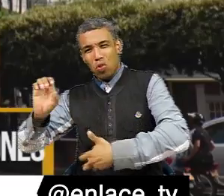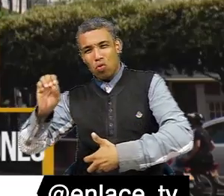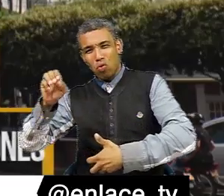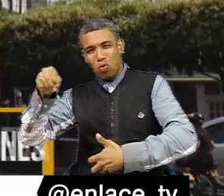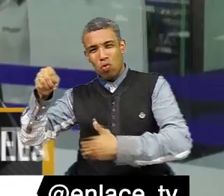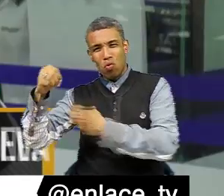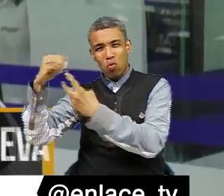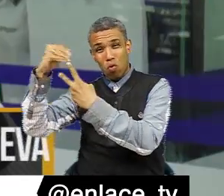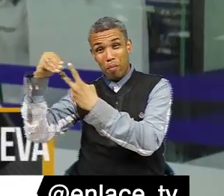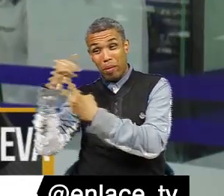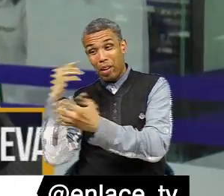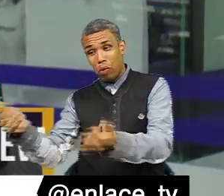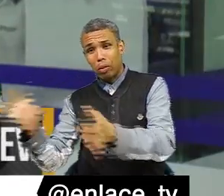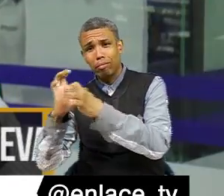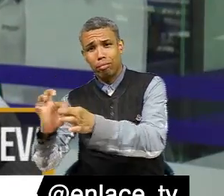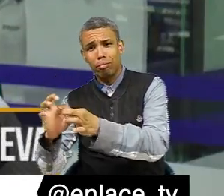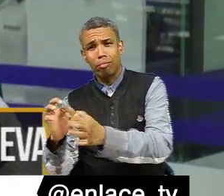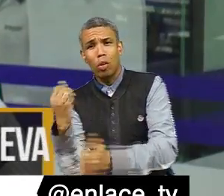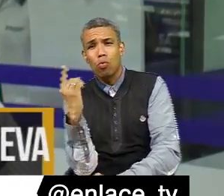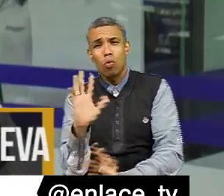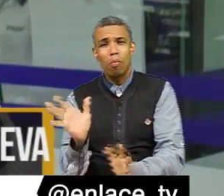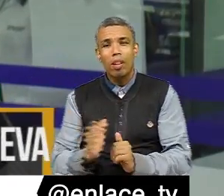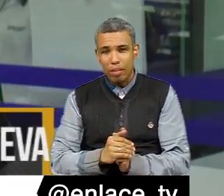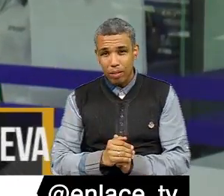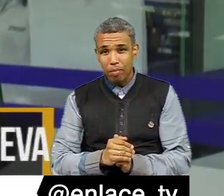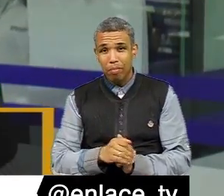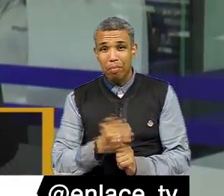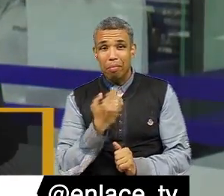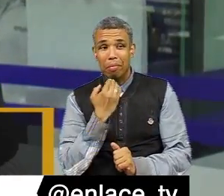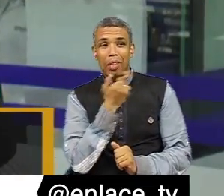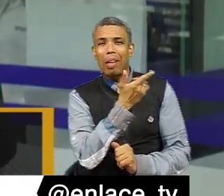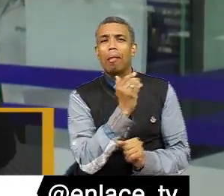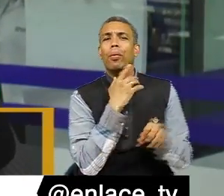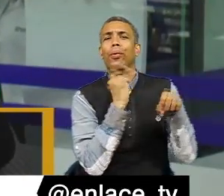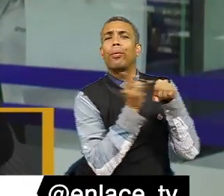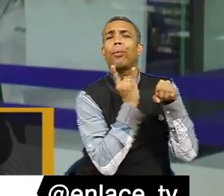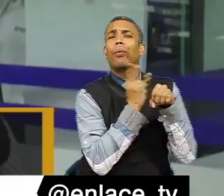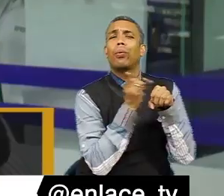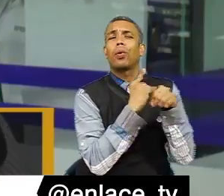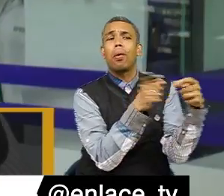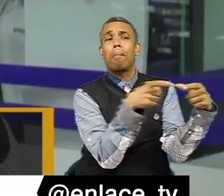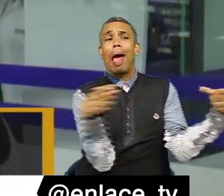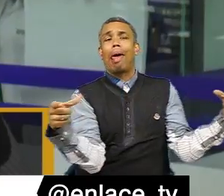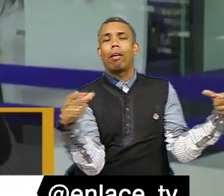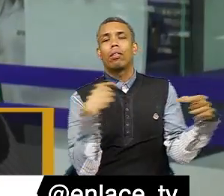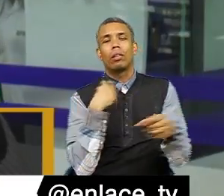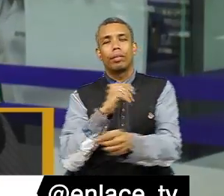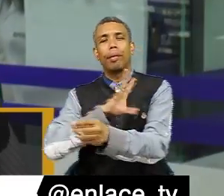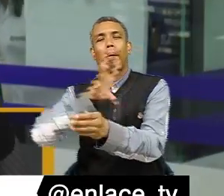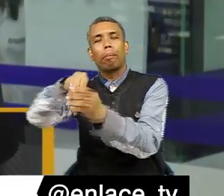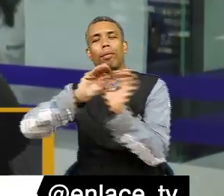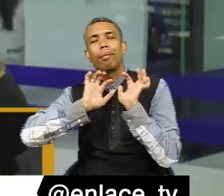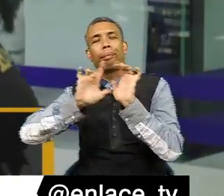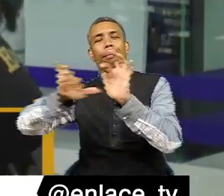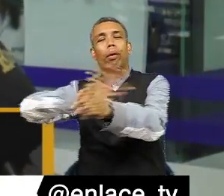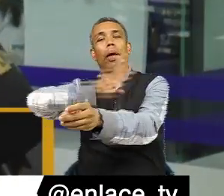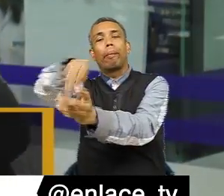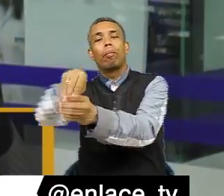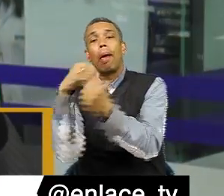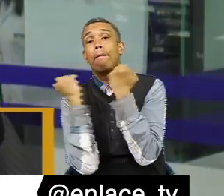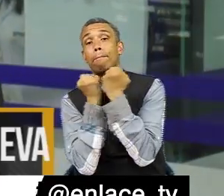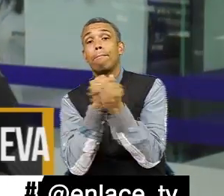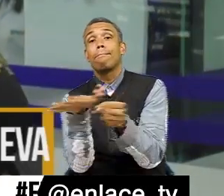No, nosotros hemos garantizado la red, que la red esté completa. En este caso, a pesar de la suspensión de los